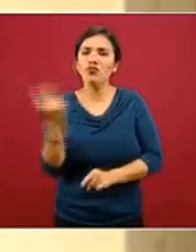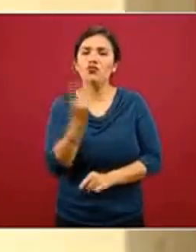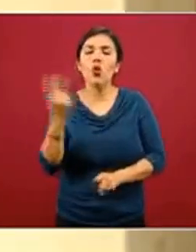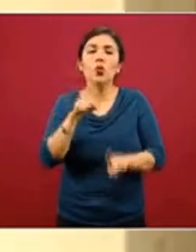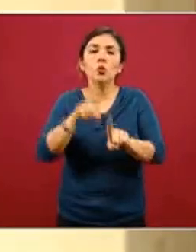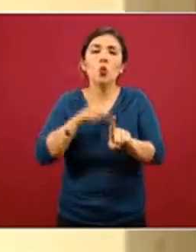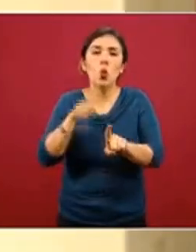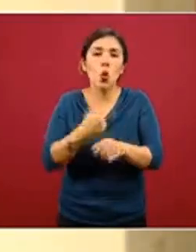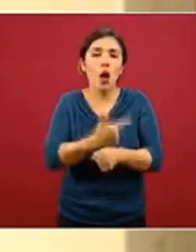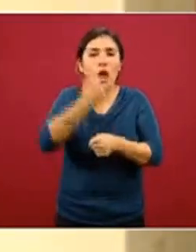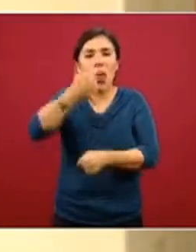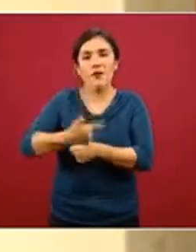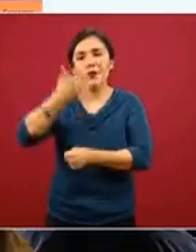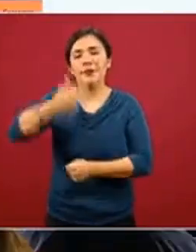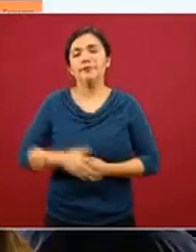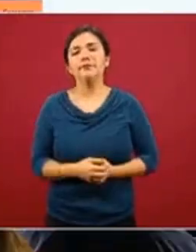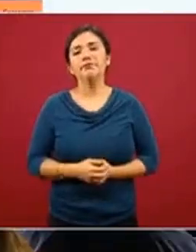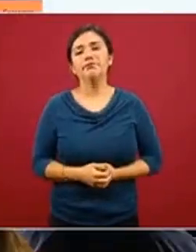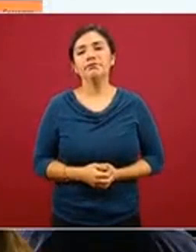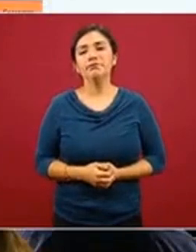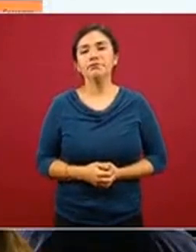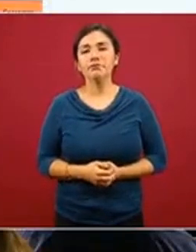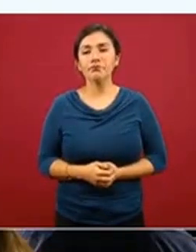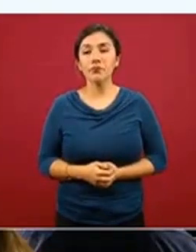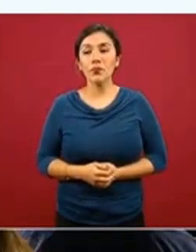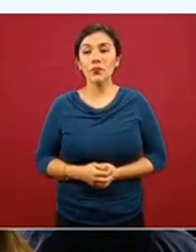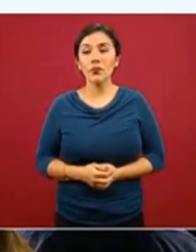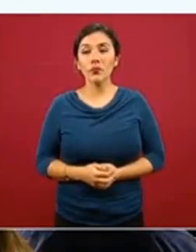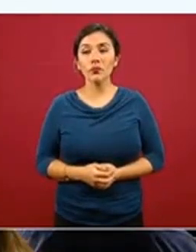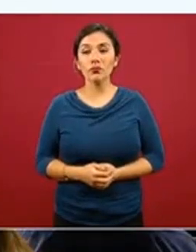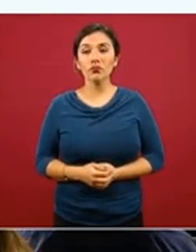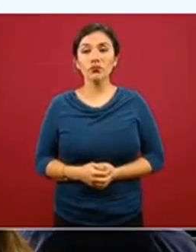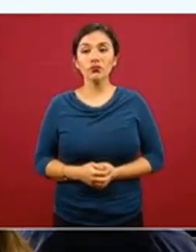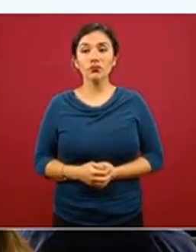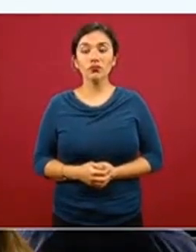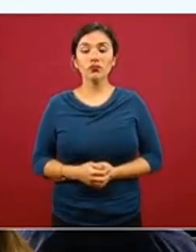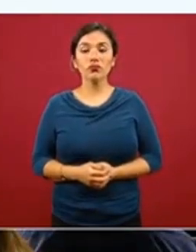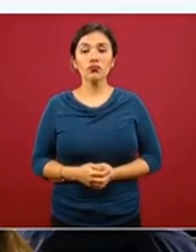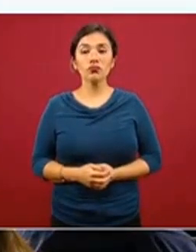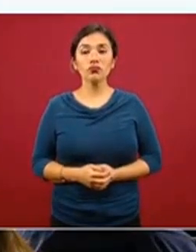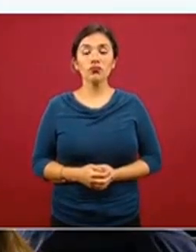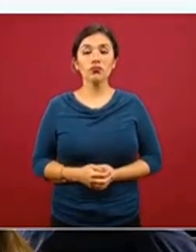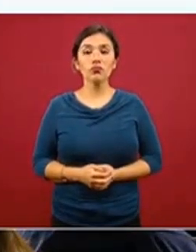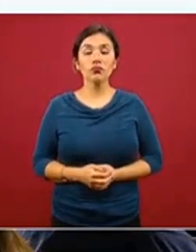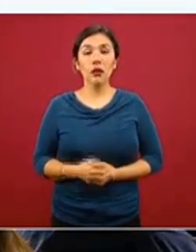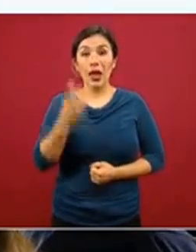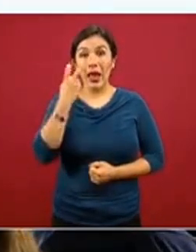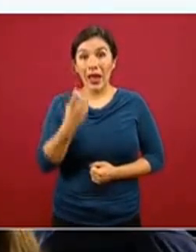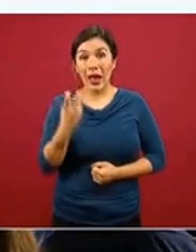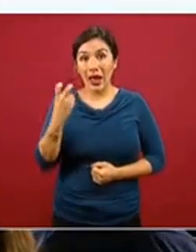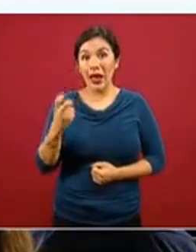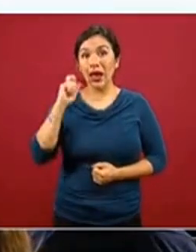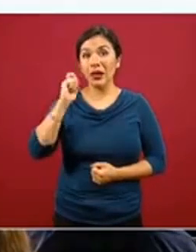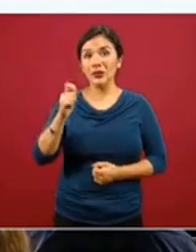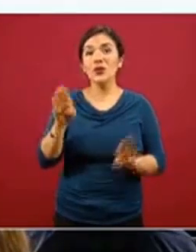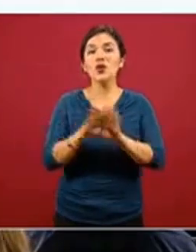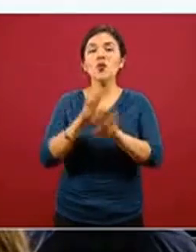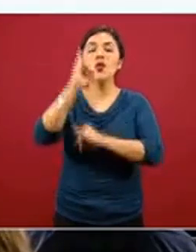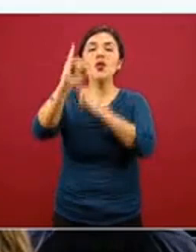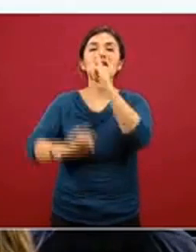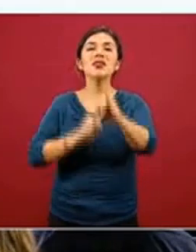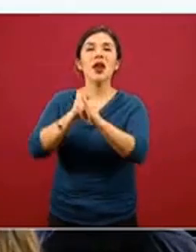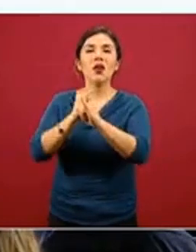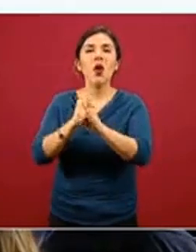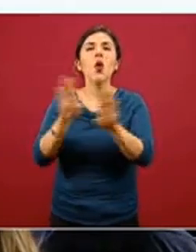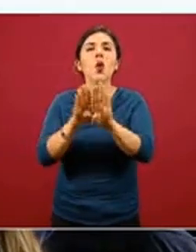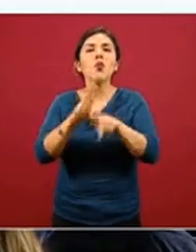ambos niveles de riesgo. Pasemos a la primera diapositiva del panorama epidemiológico, en este caso es el panorama